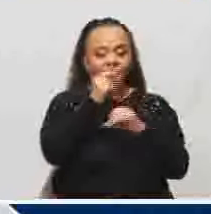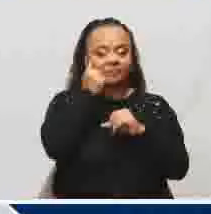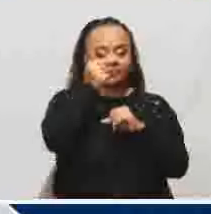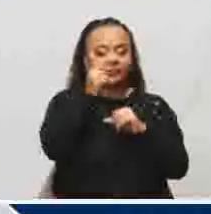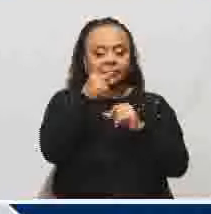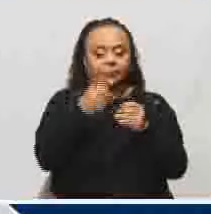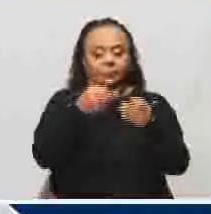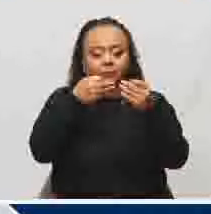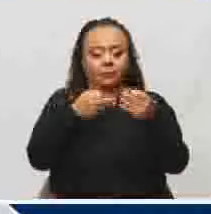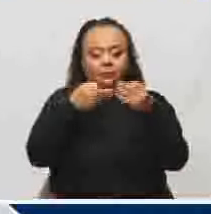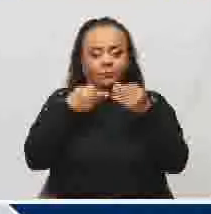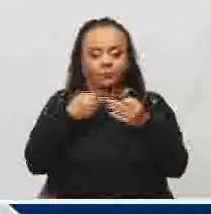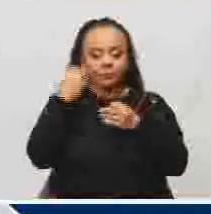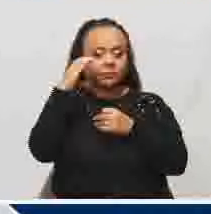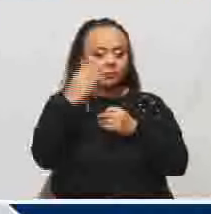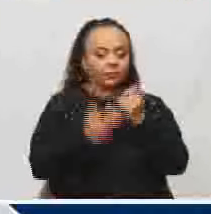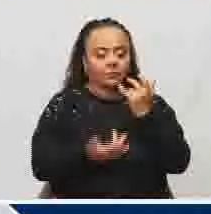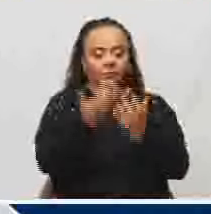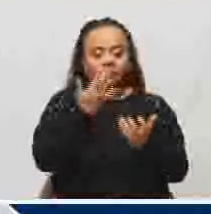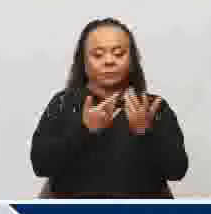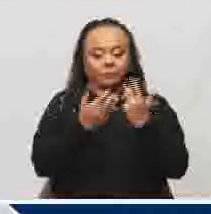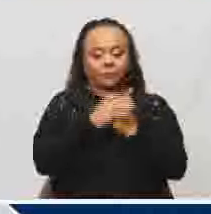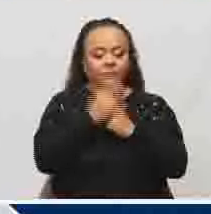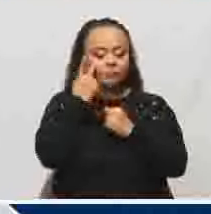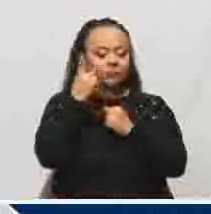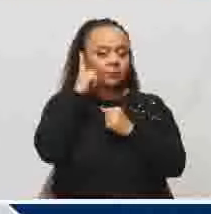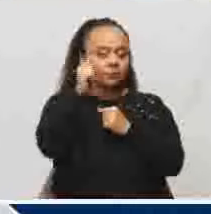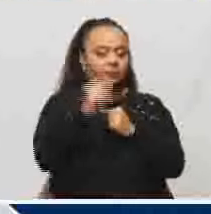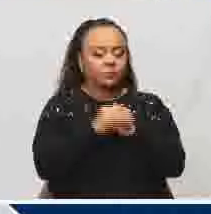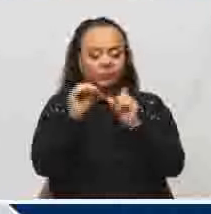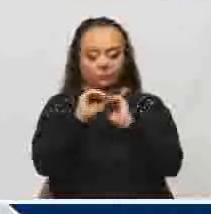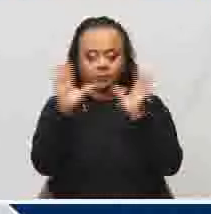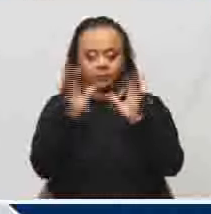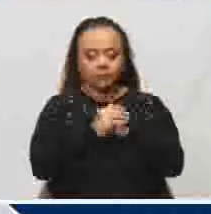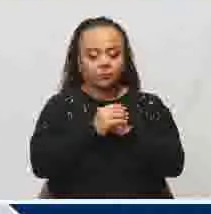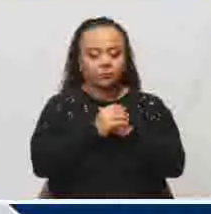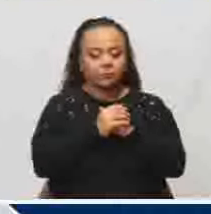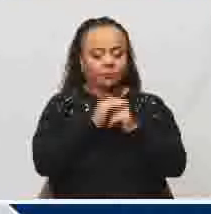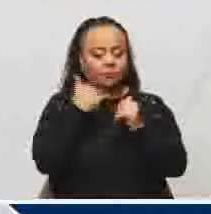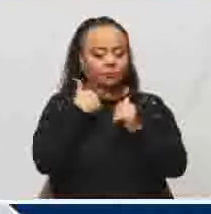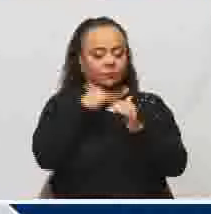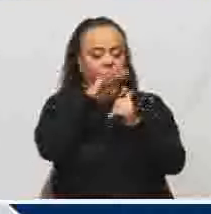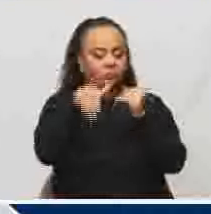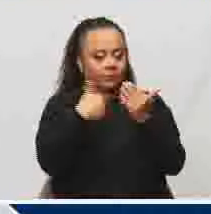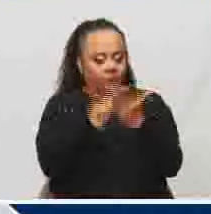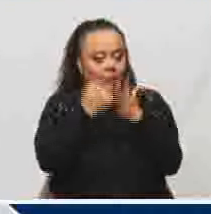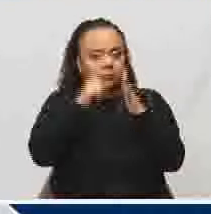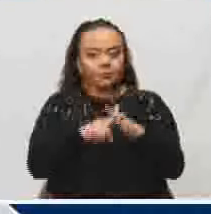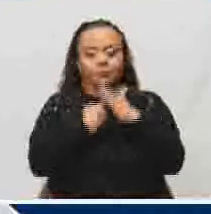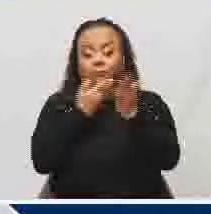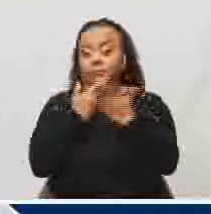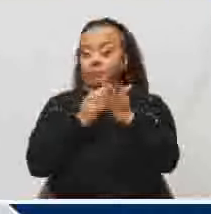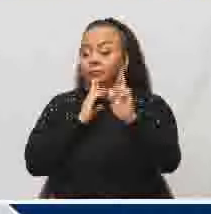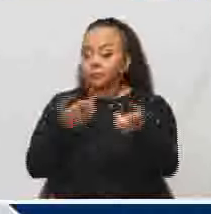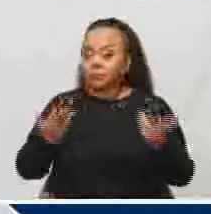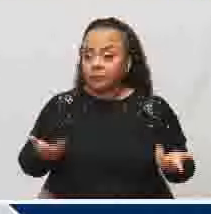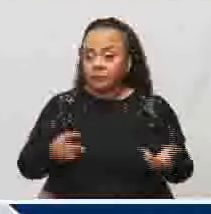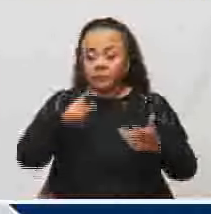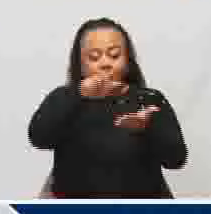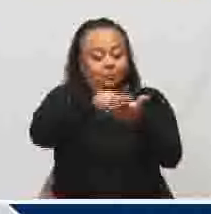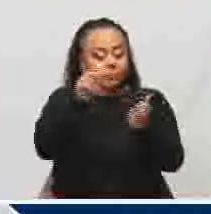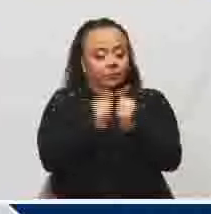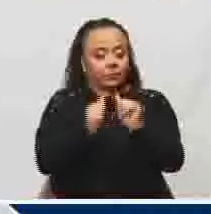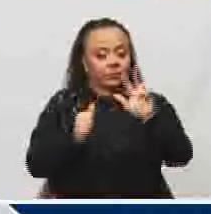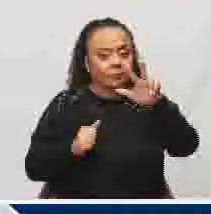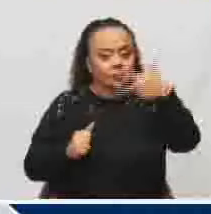partido más atrá cartaginés era un incendio un ruido que se veían lejos claro cambia toda la tesitura y el ambiente a partir de dos buenos resultados bueno los tiene que avalar con un